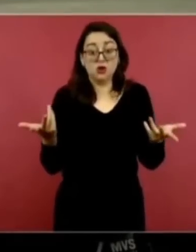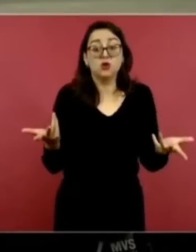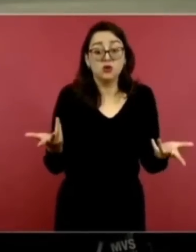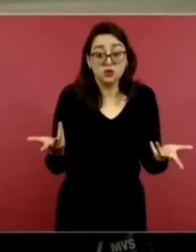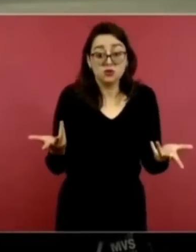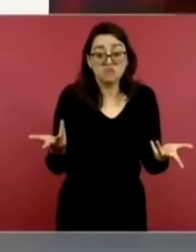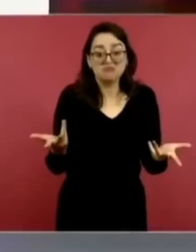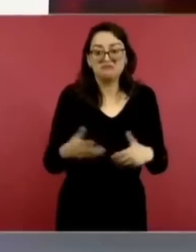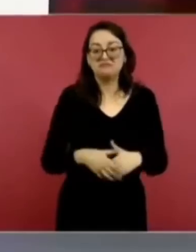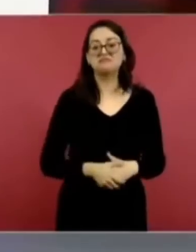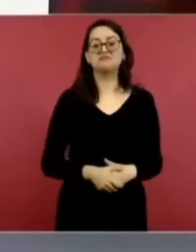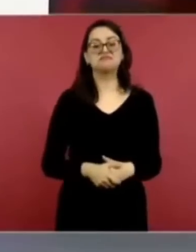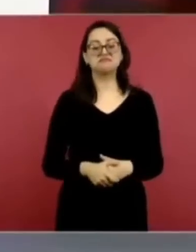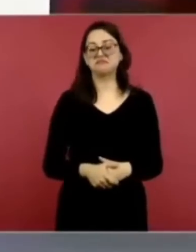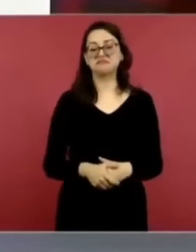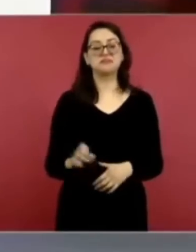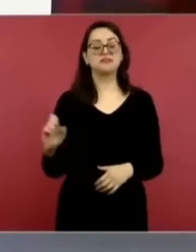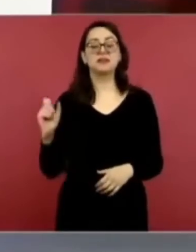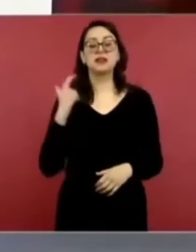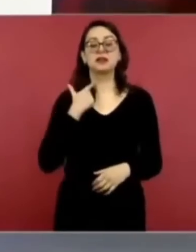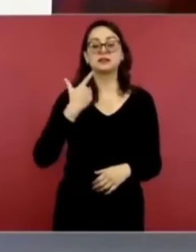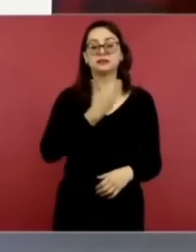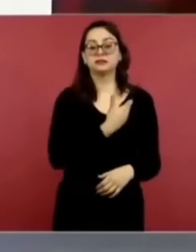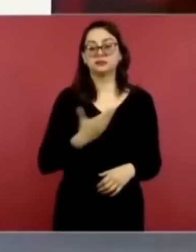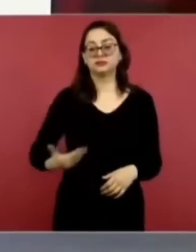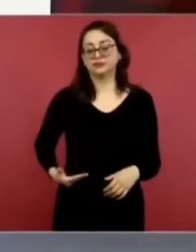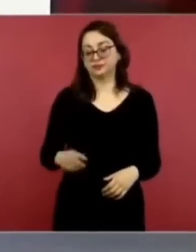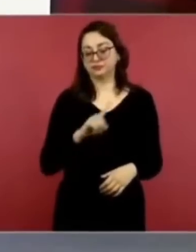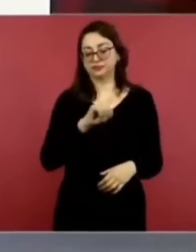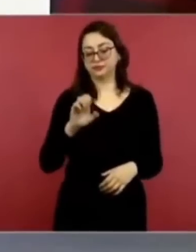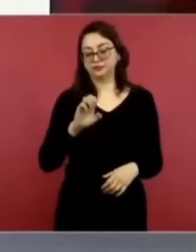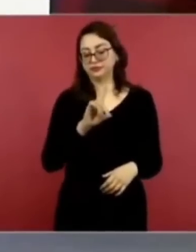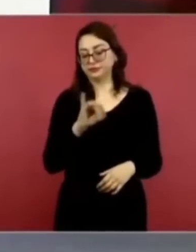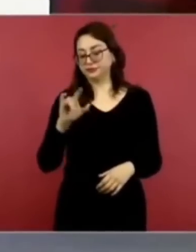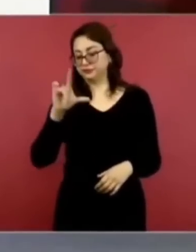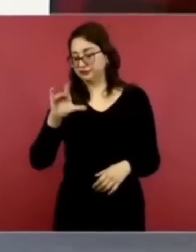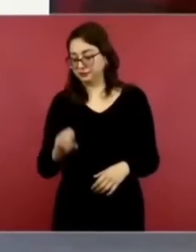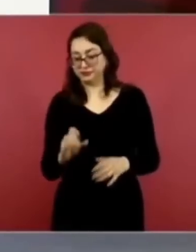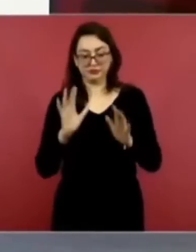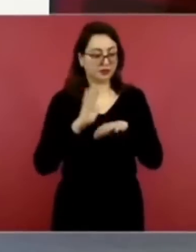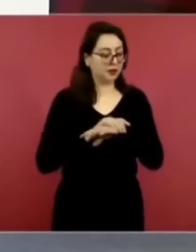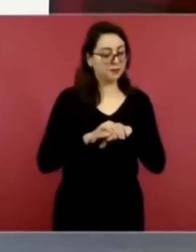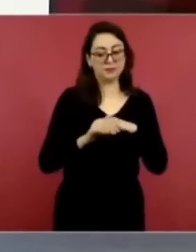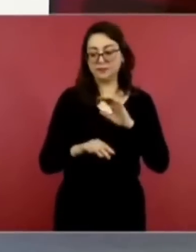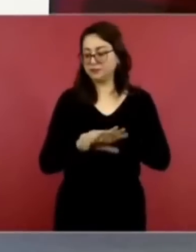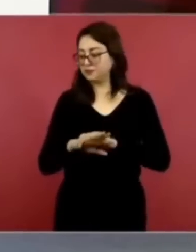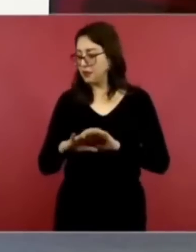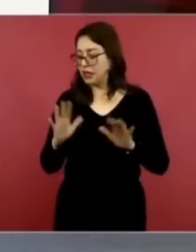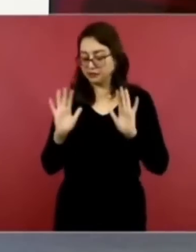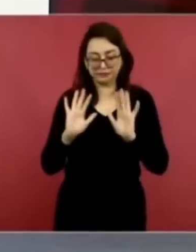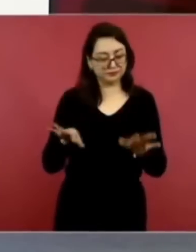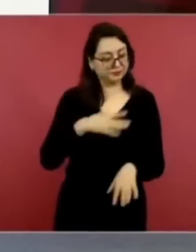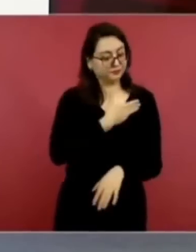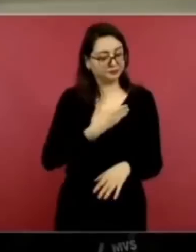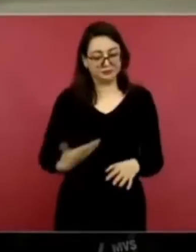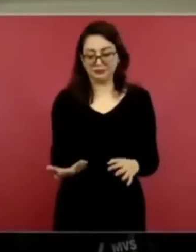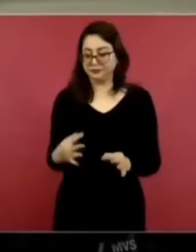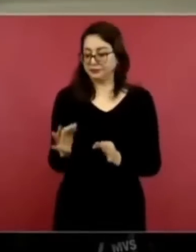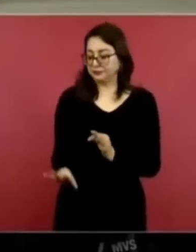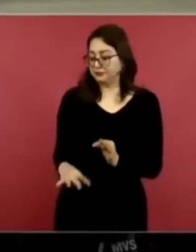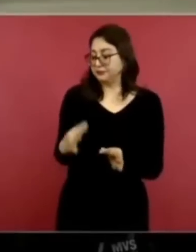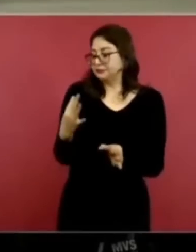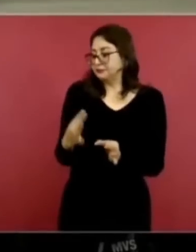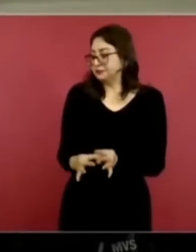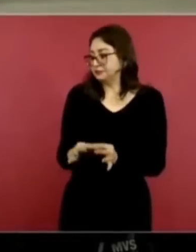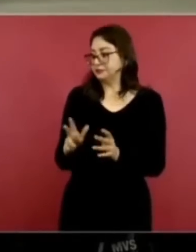terminar su sexenio, el expresidente Ernesto Zedillo se fue a trabajar como asesor del